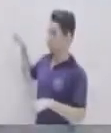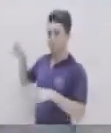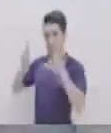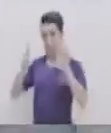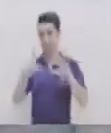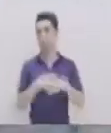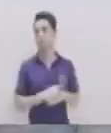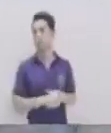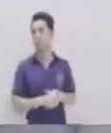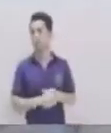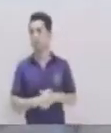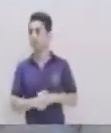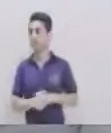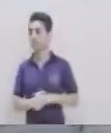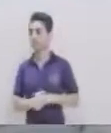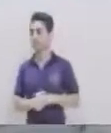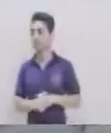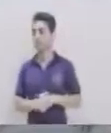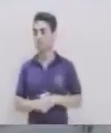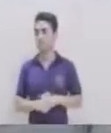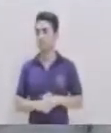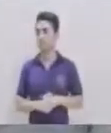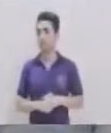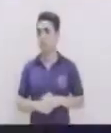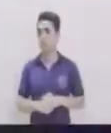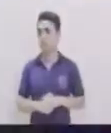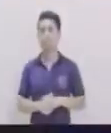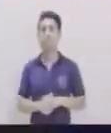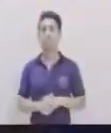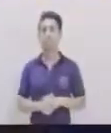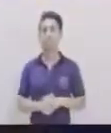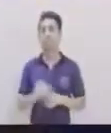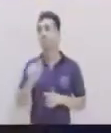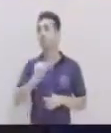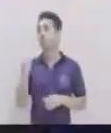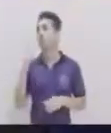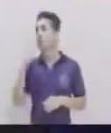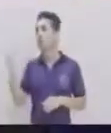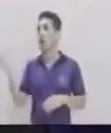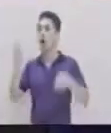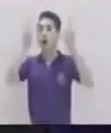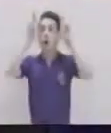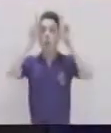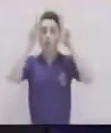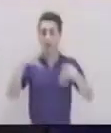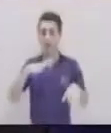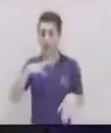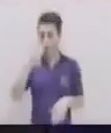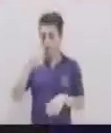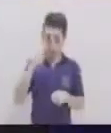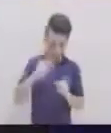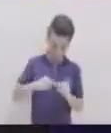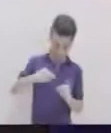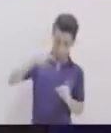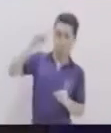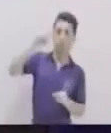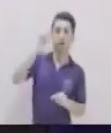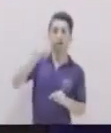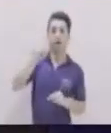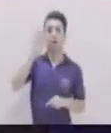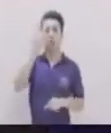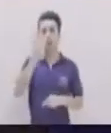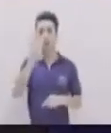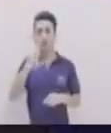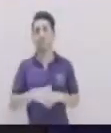en la número 6, por supuesto. Muy bien, lo has hecho muy bien. Y vamos con el del conejo, que tiene 4. Entonces